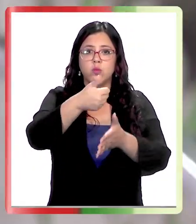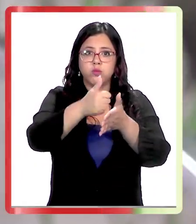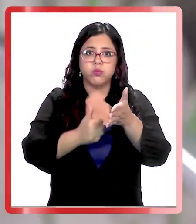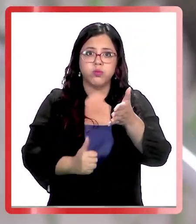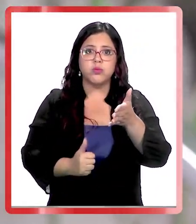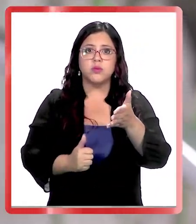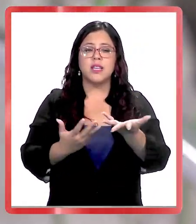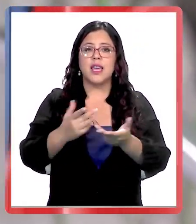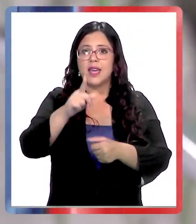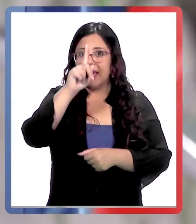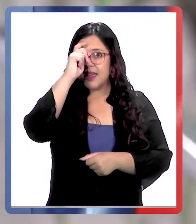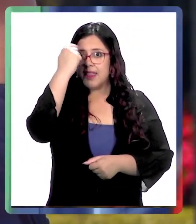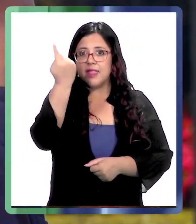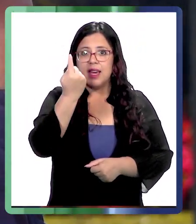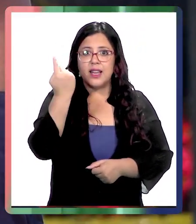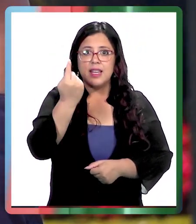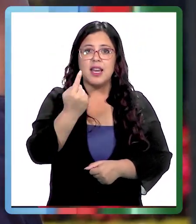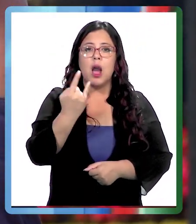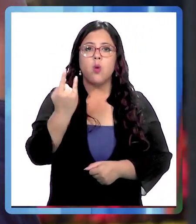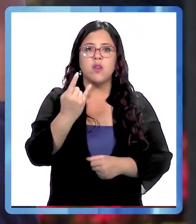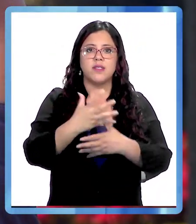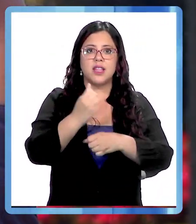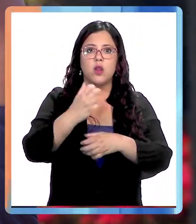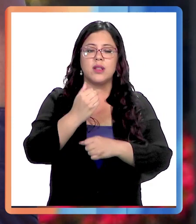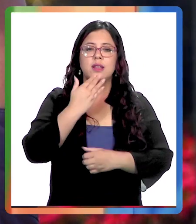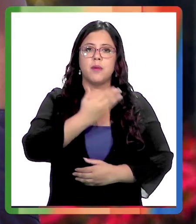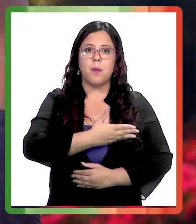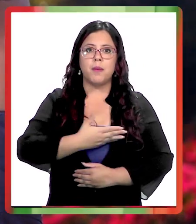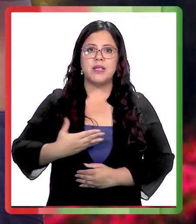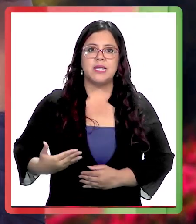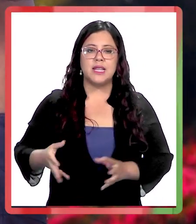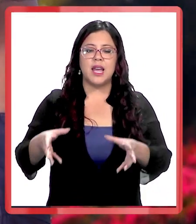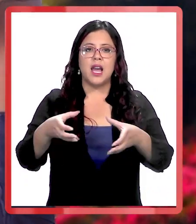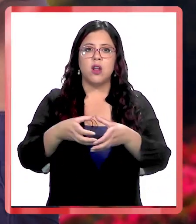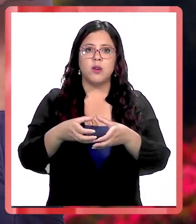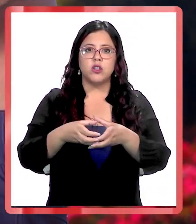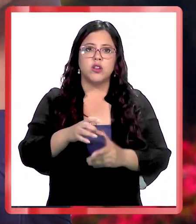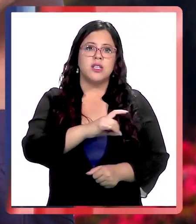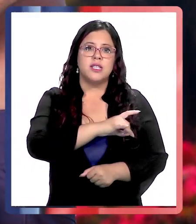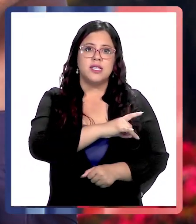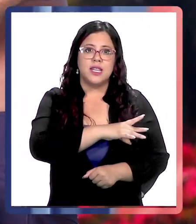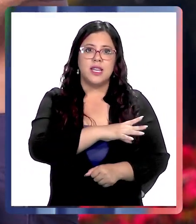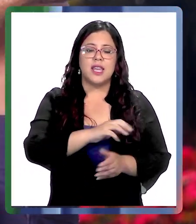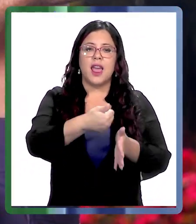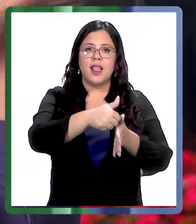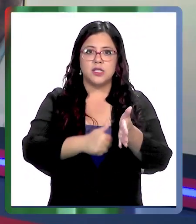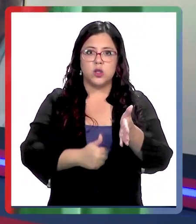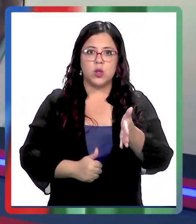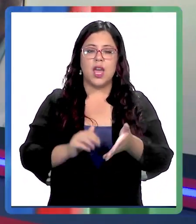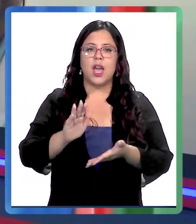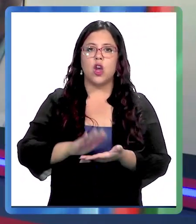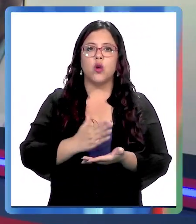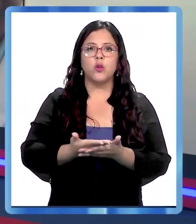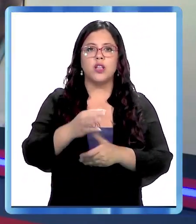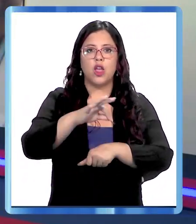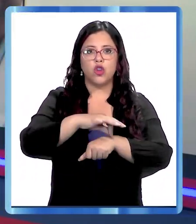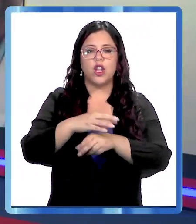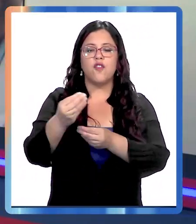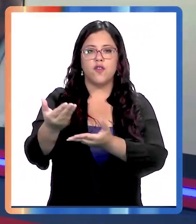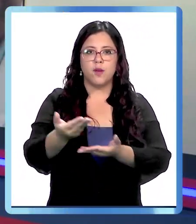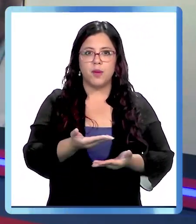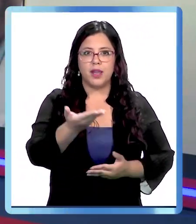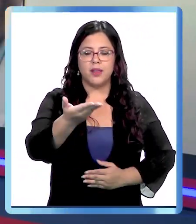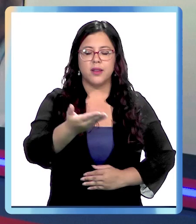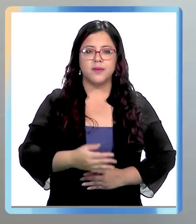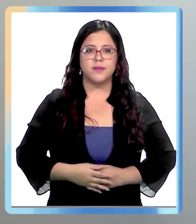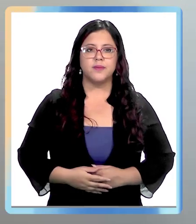cirujano, coloproctólogo de la Clínica Universidad de los Andes y presidente de la Sociedad Chilena de Cirugía. ¿Cómo está, doctor?